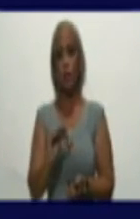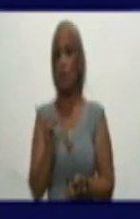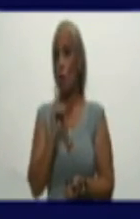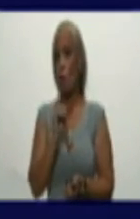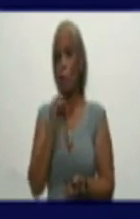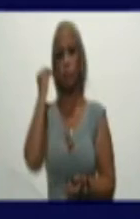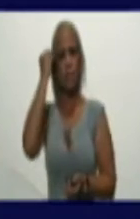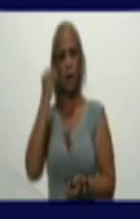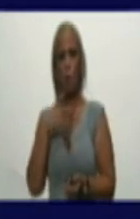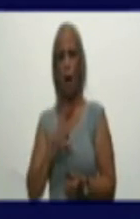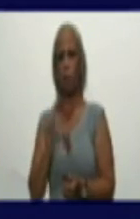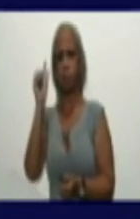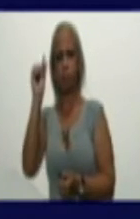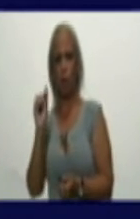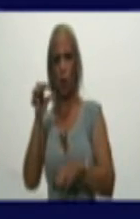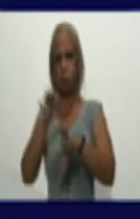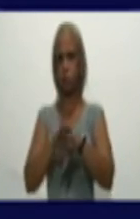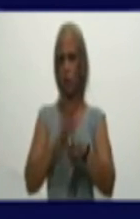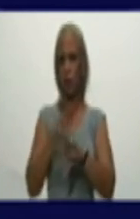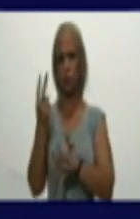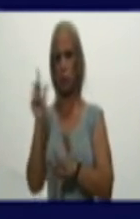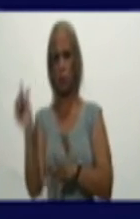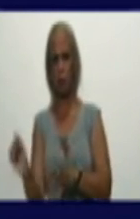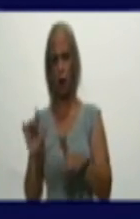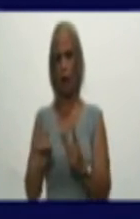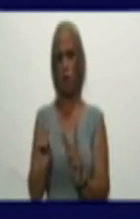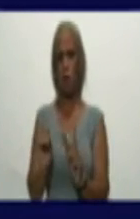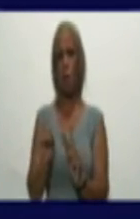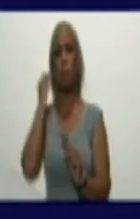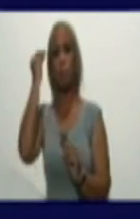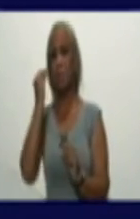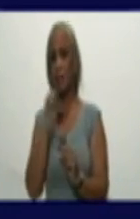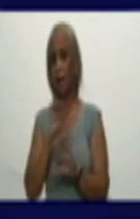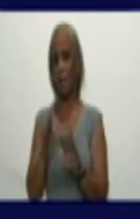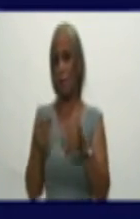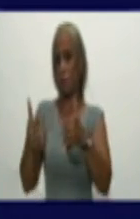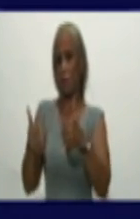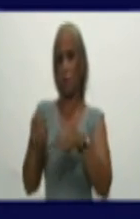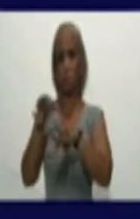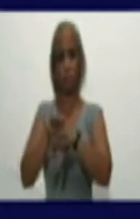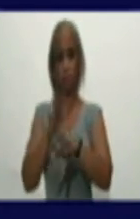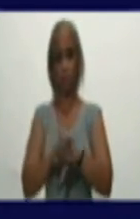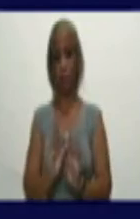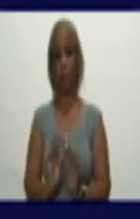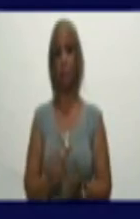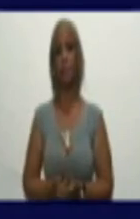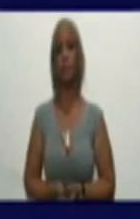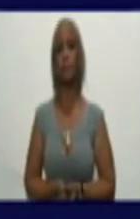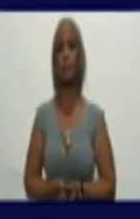llevar por el número. Ese número de hoy tal vez sea porque coincide que esas sean las muestras que se hayan procesado de Río Cauto.